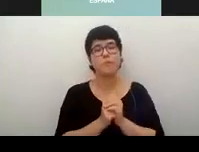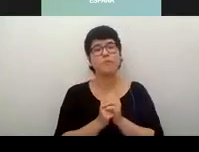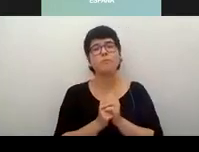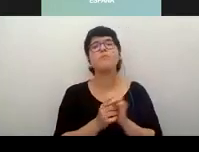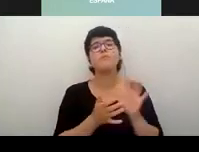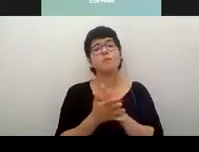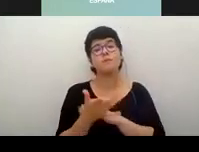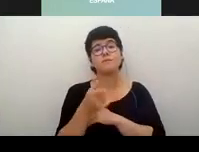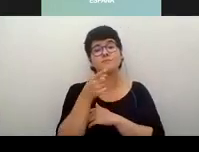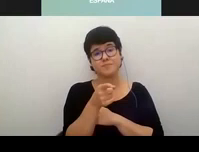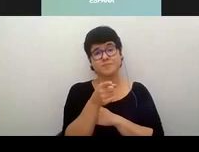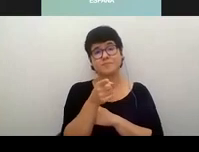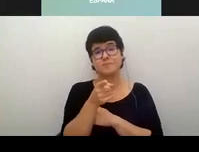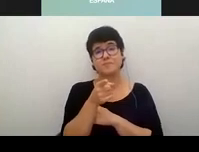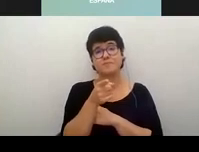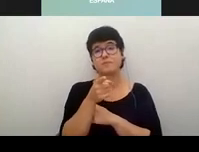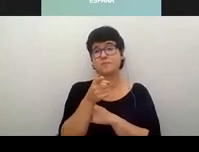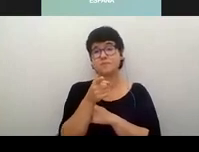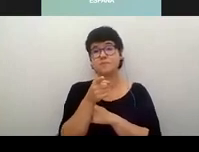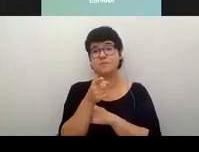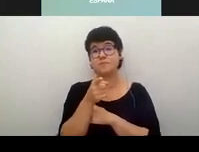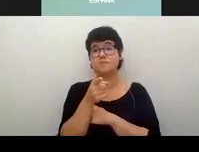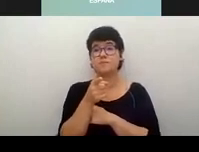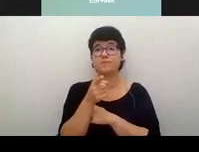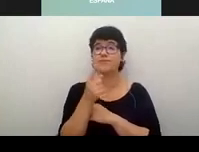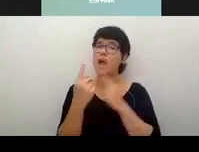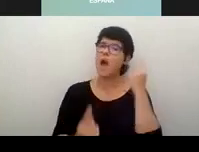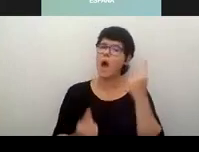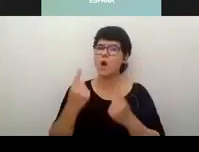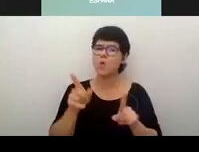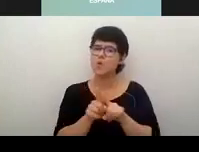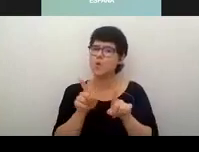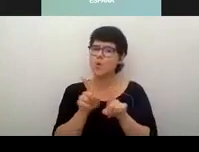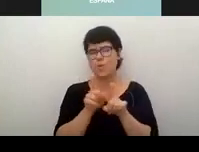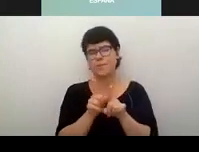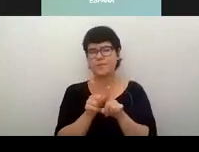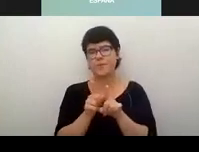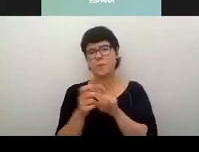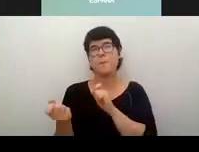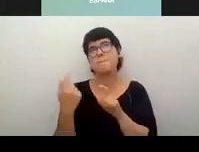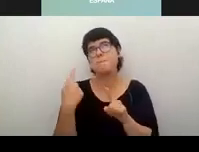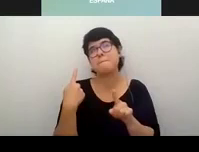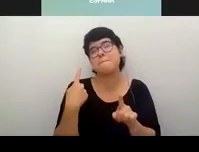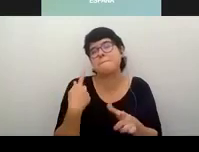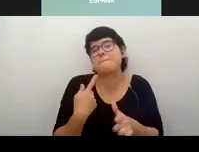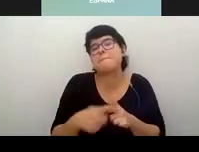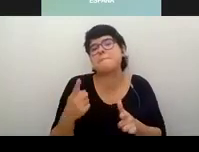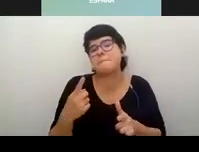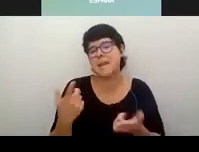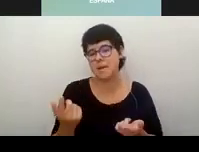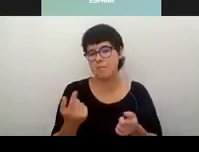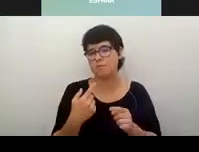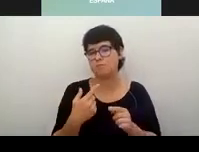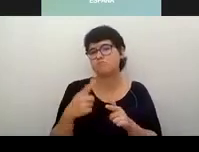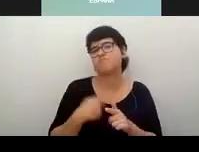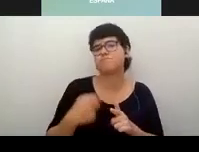y el estreptococo, que algunos de los primos del cual decimos primos, algunas de las especies de estreptococo sí